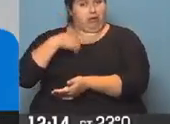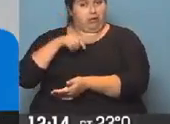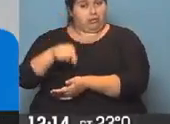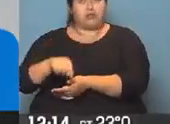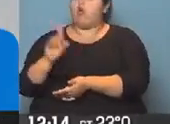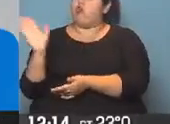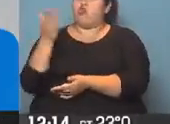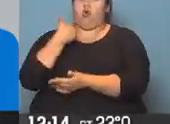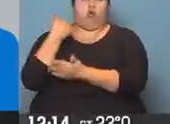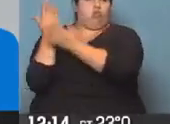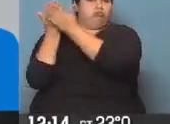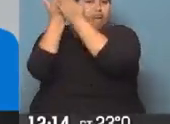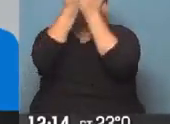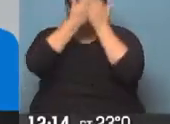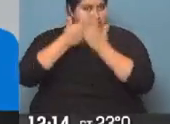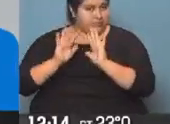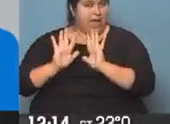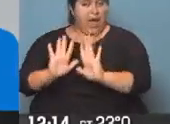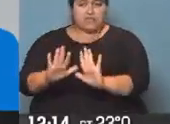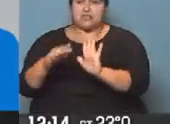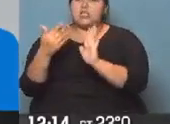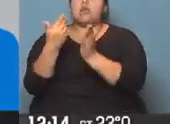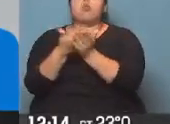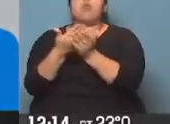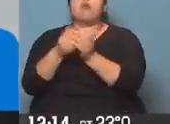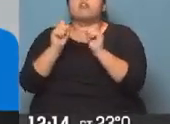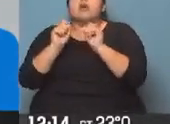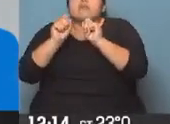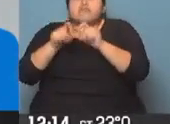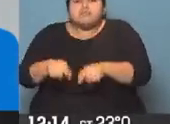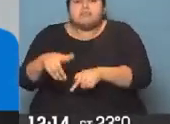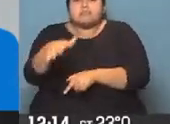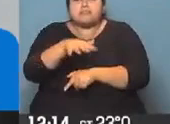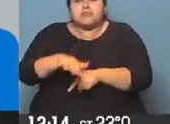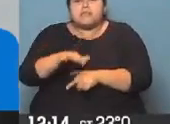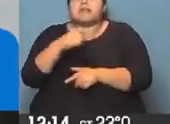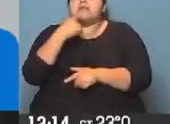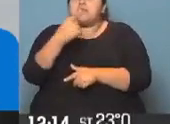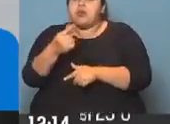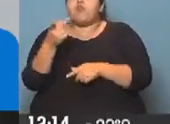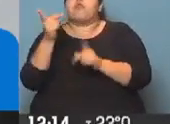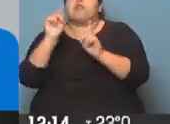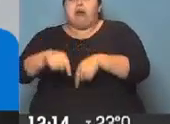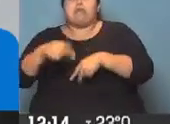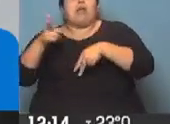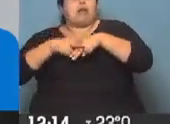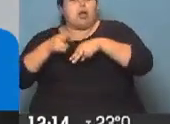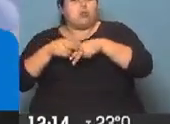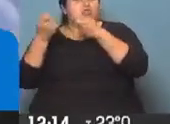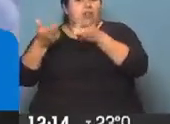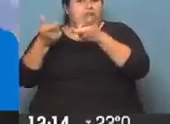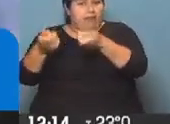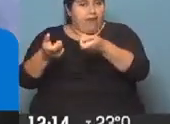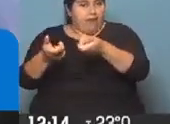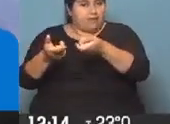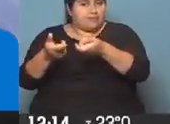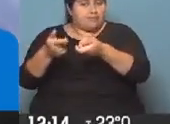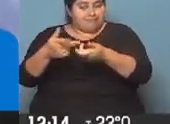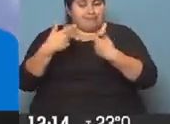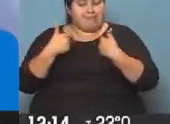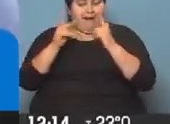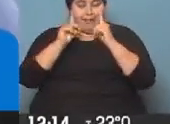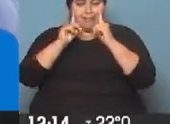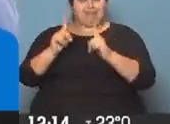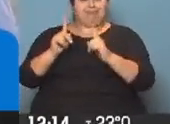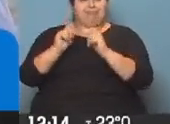países del mundo. Diversos relatores internacionales recientemente también han planteado recomendaciones. Y nos llaman la atención, entonces. Nos llaman